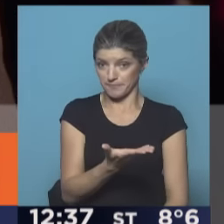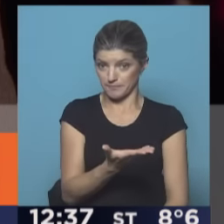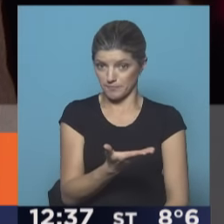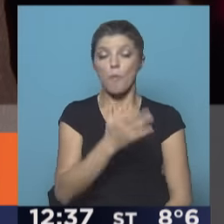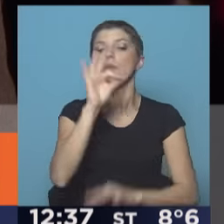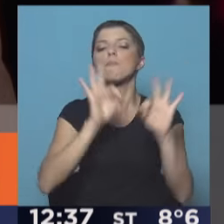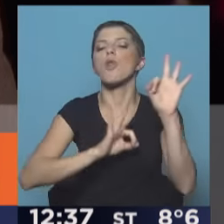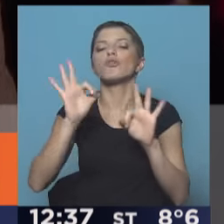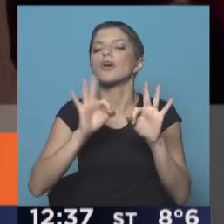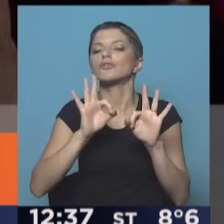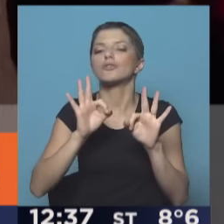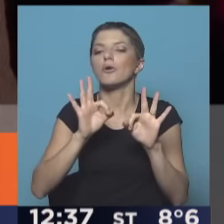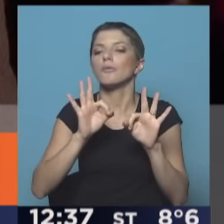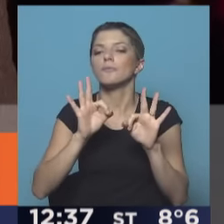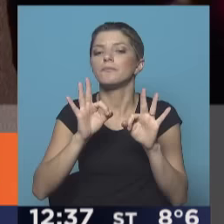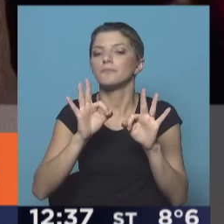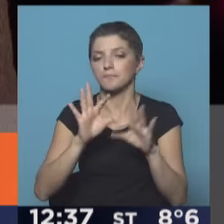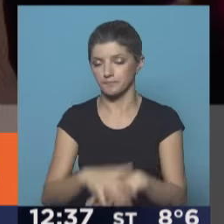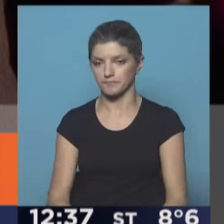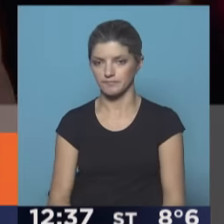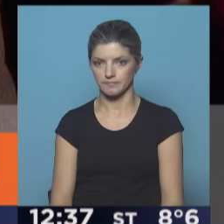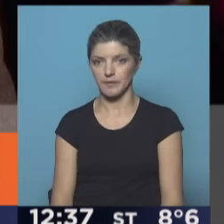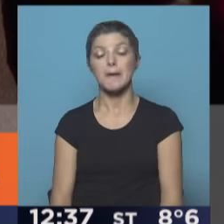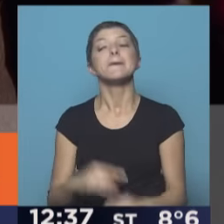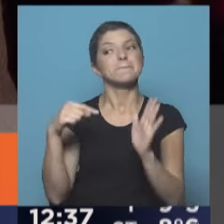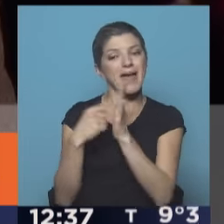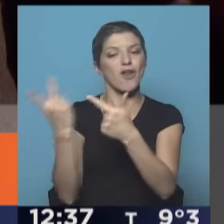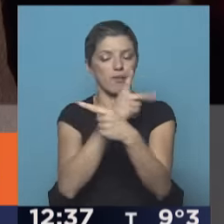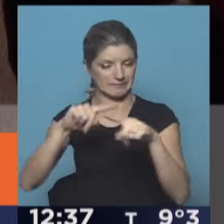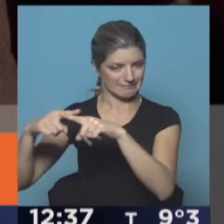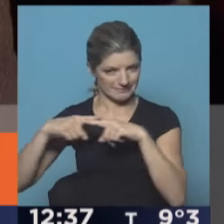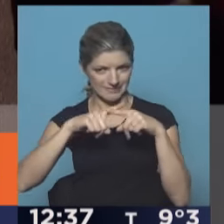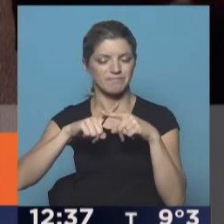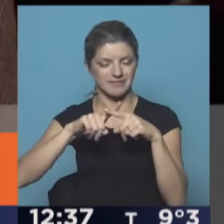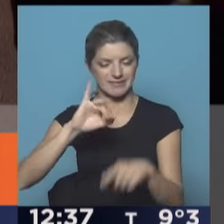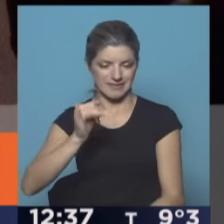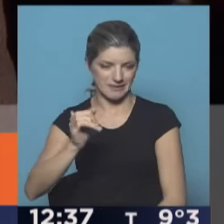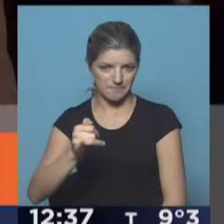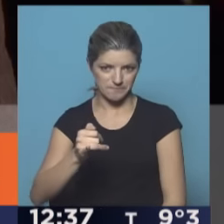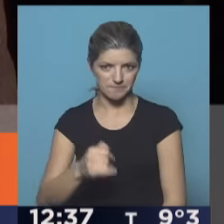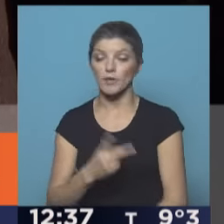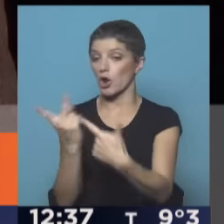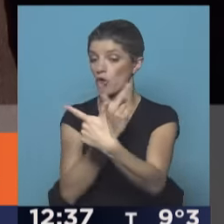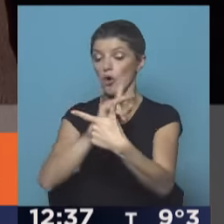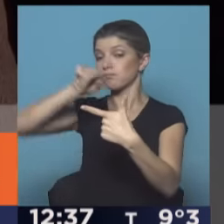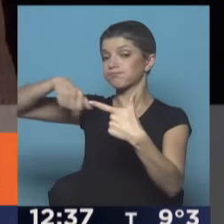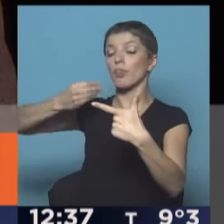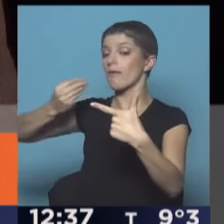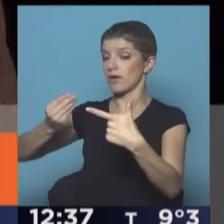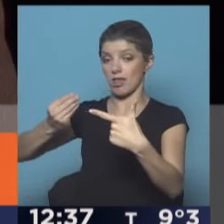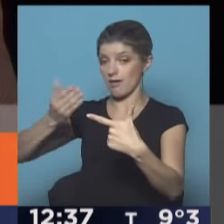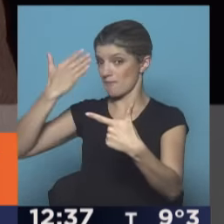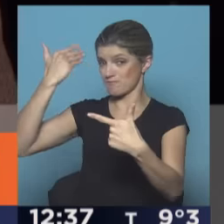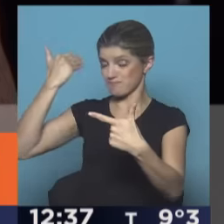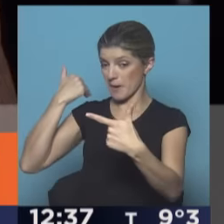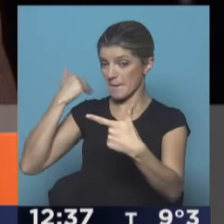de acap en el poder Pero hay una lucha por el poder entre los dos eh ambos provienen del del mismo de